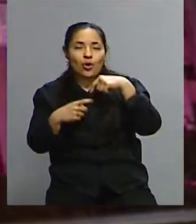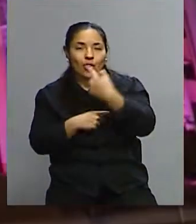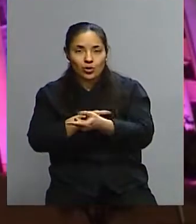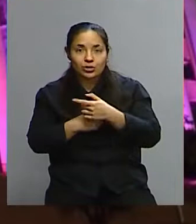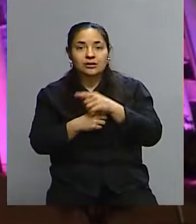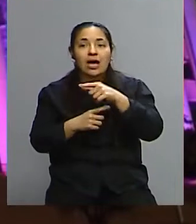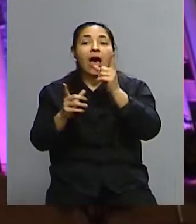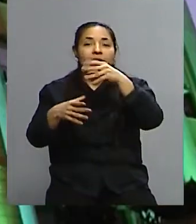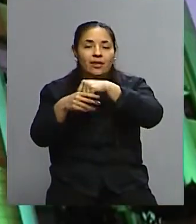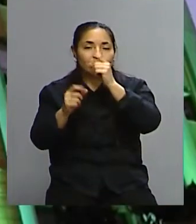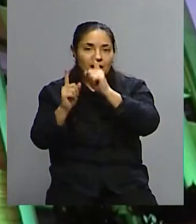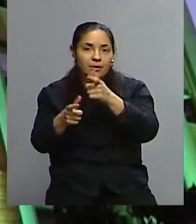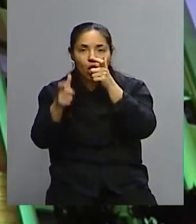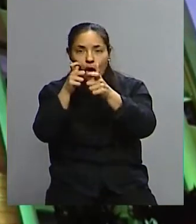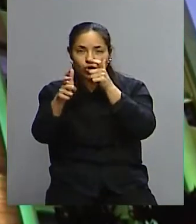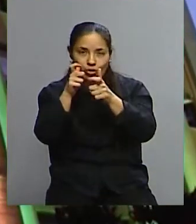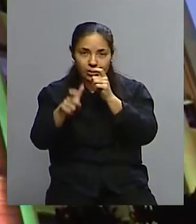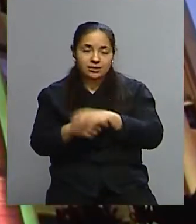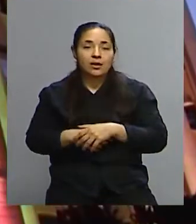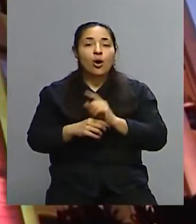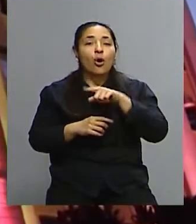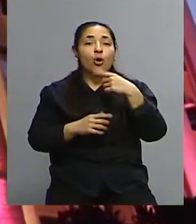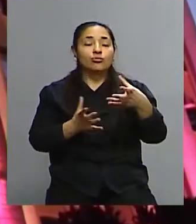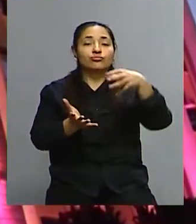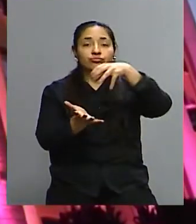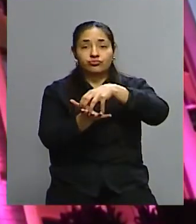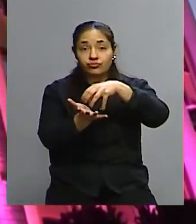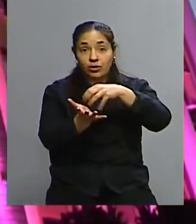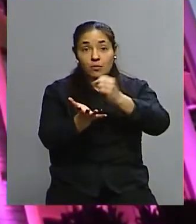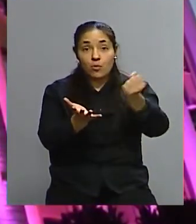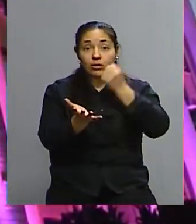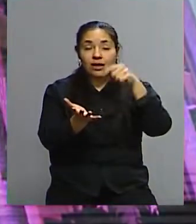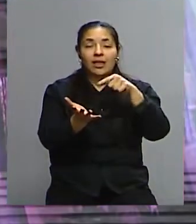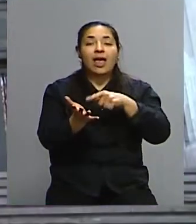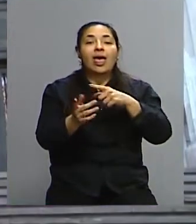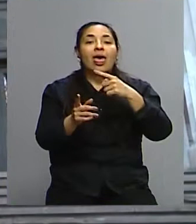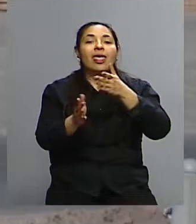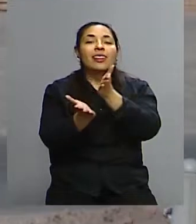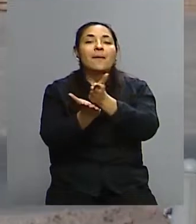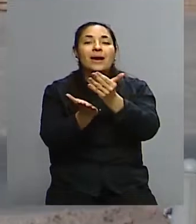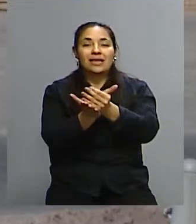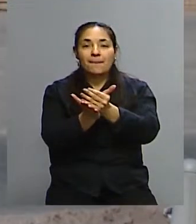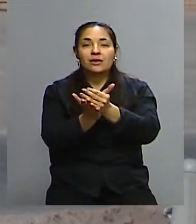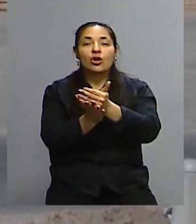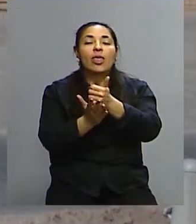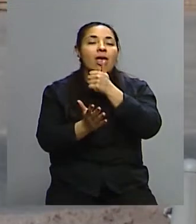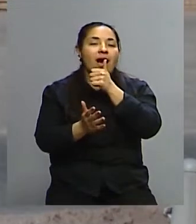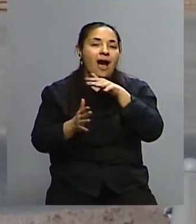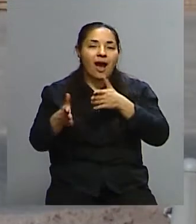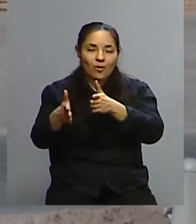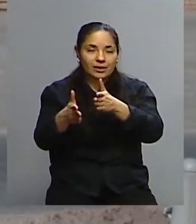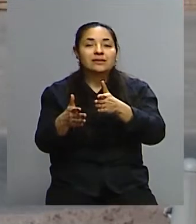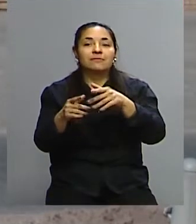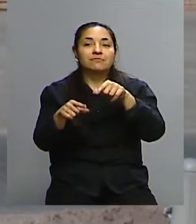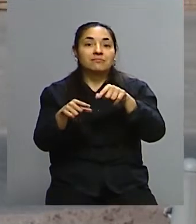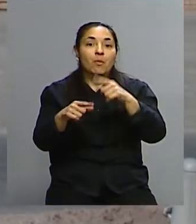los entes reguladores. Y el otro gran organismo que tenemos nosotros, que es el Departamento General de Irrigación, que está en un inciso separado. Y los municipios,